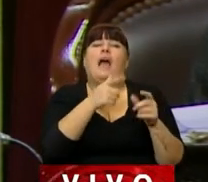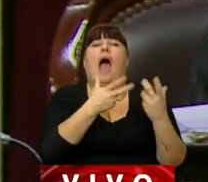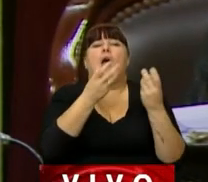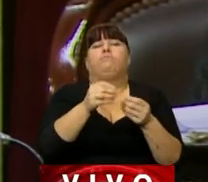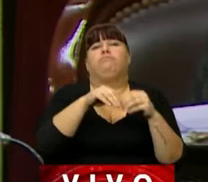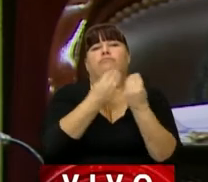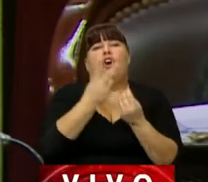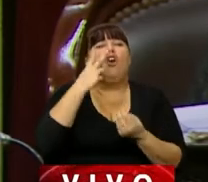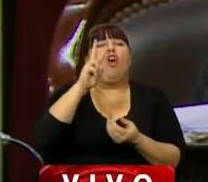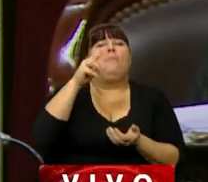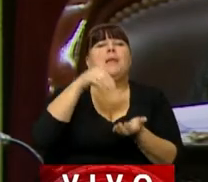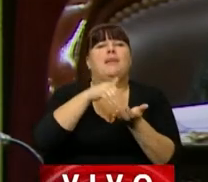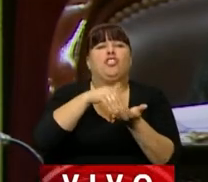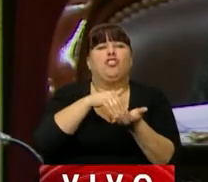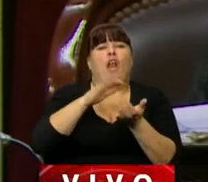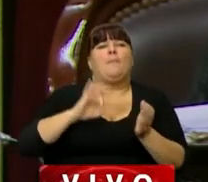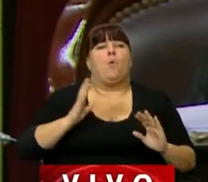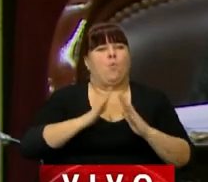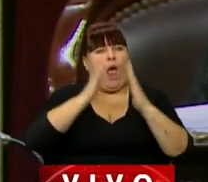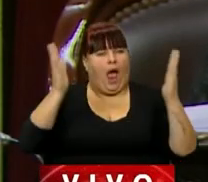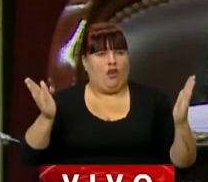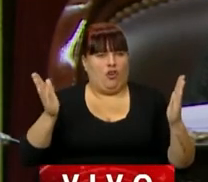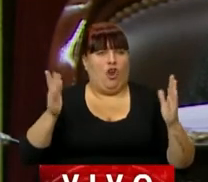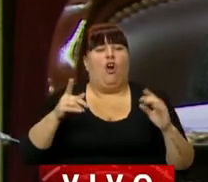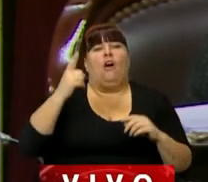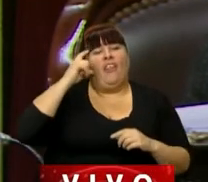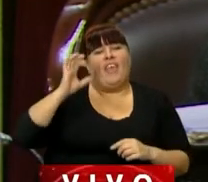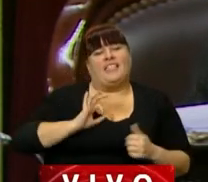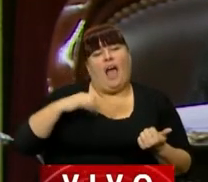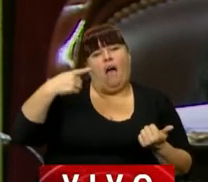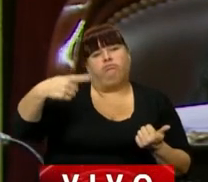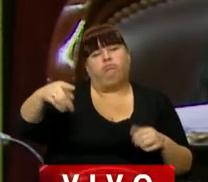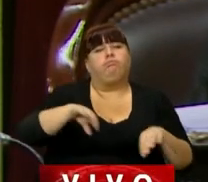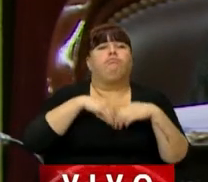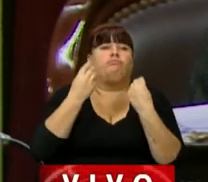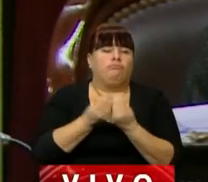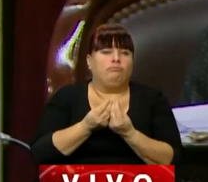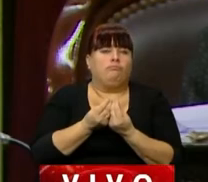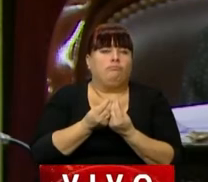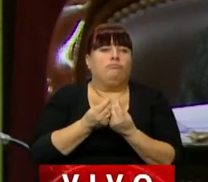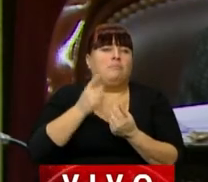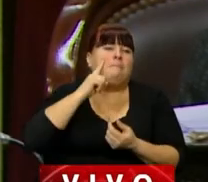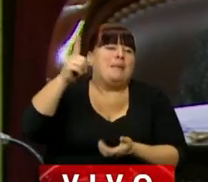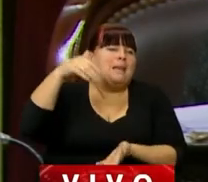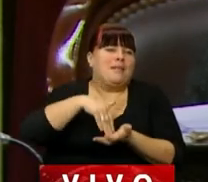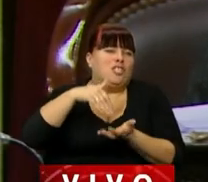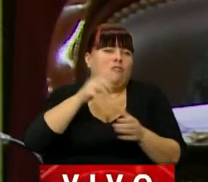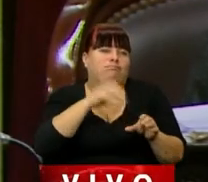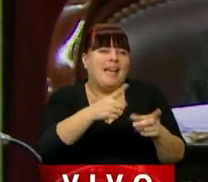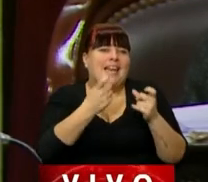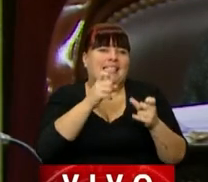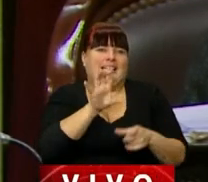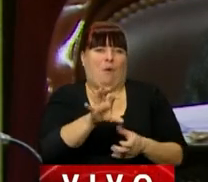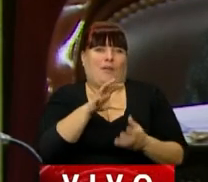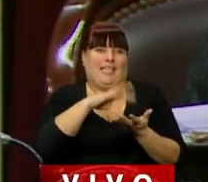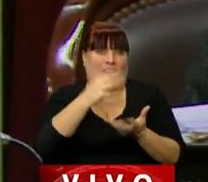aportar un promedio de 2.000 millones anuales. A lo largo de 10 años se van a transformar en varios miles de millones que necesita